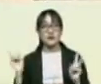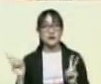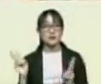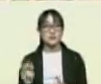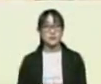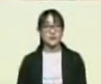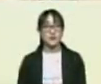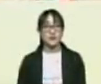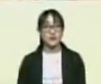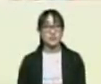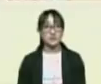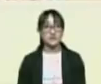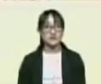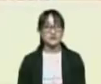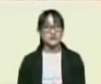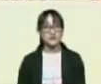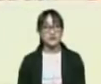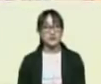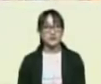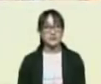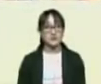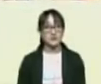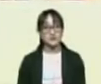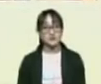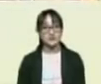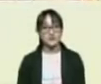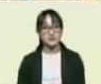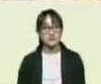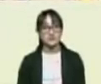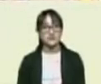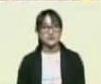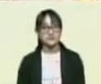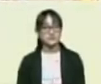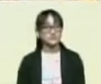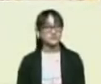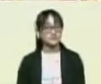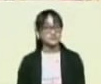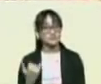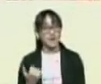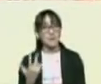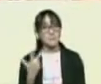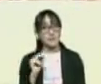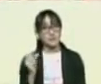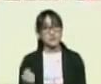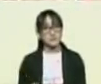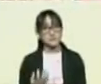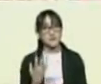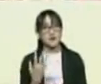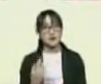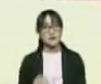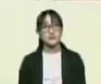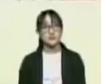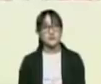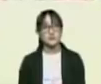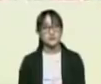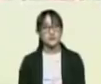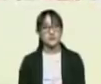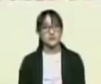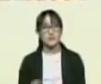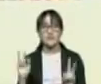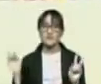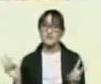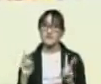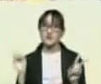nos debe llevar a un tiempo de victoria. El 20 de mayo, con la